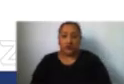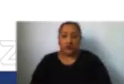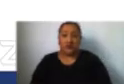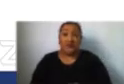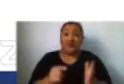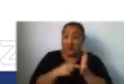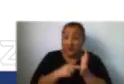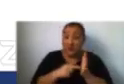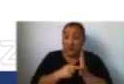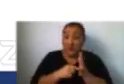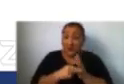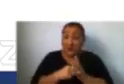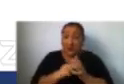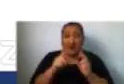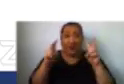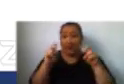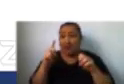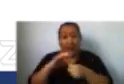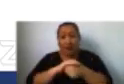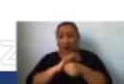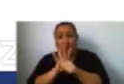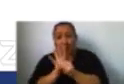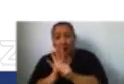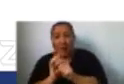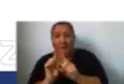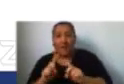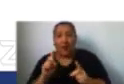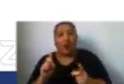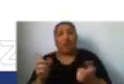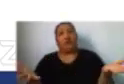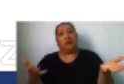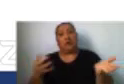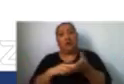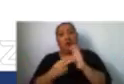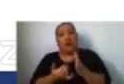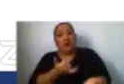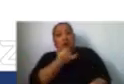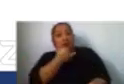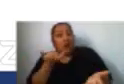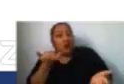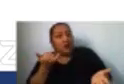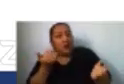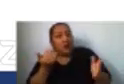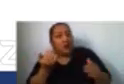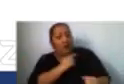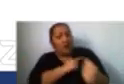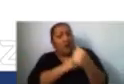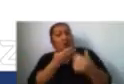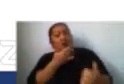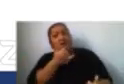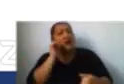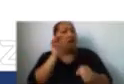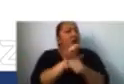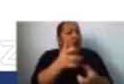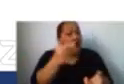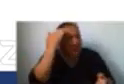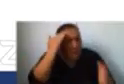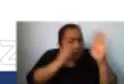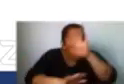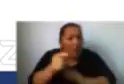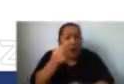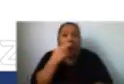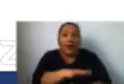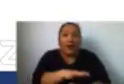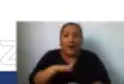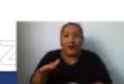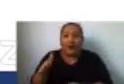Este no es un caso COVID, pero sí llama fuertemente la atención sobre el tratamiento de los niños, las niñas, que durante